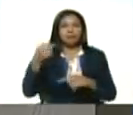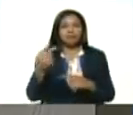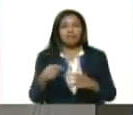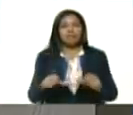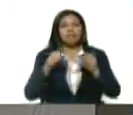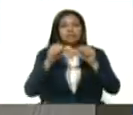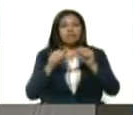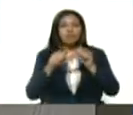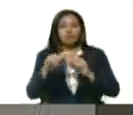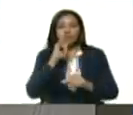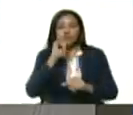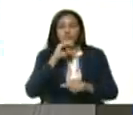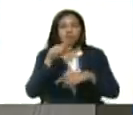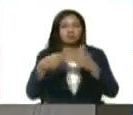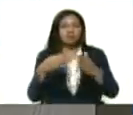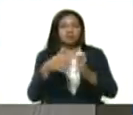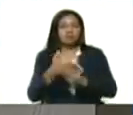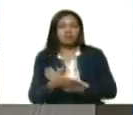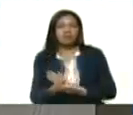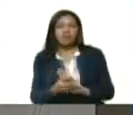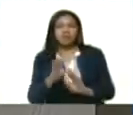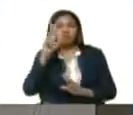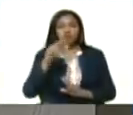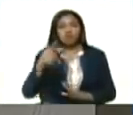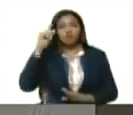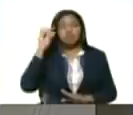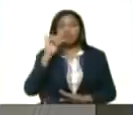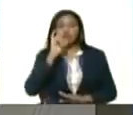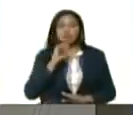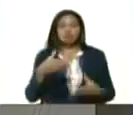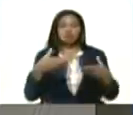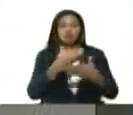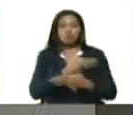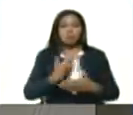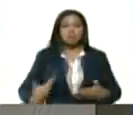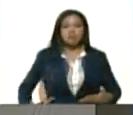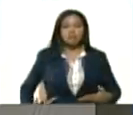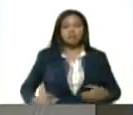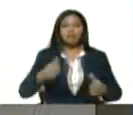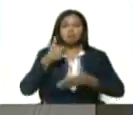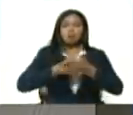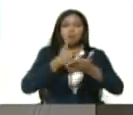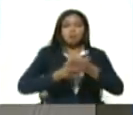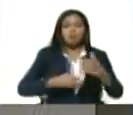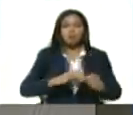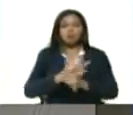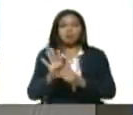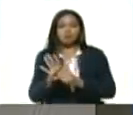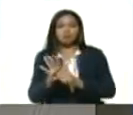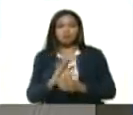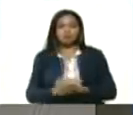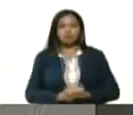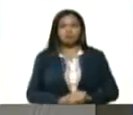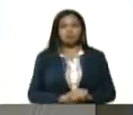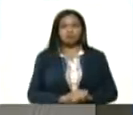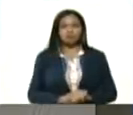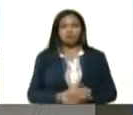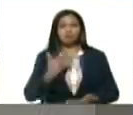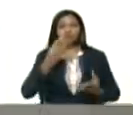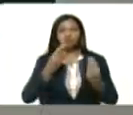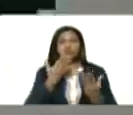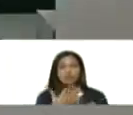continuaremos informando acerca del parte diario de la Comisión Presidencial para el Combate de la Infección por COVID-19. Muchas